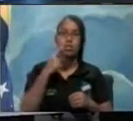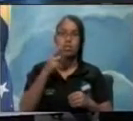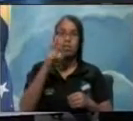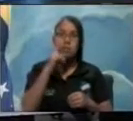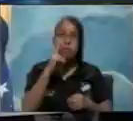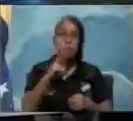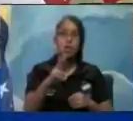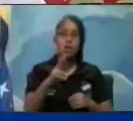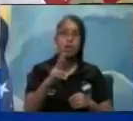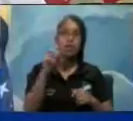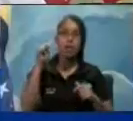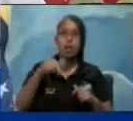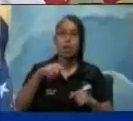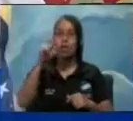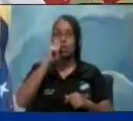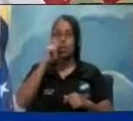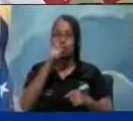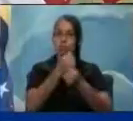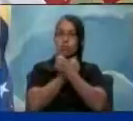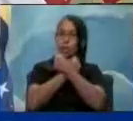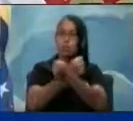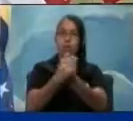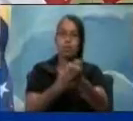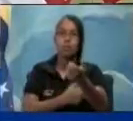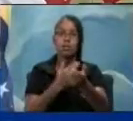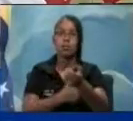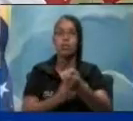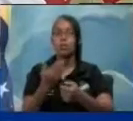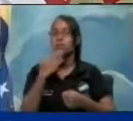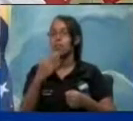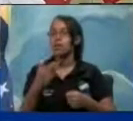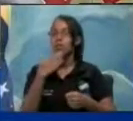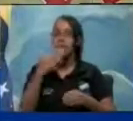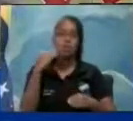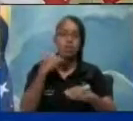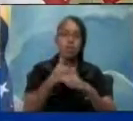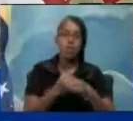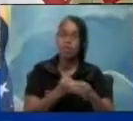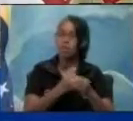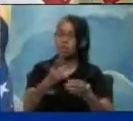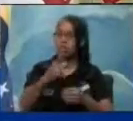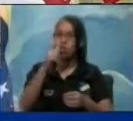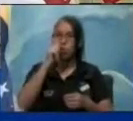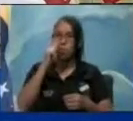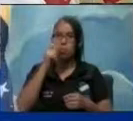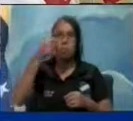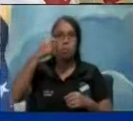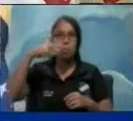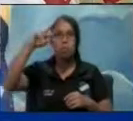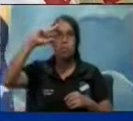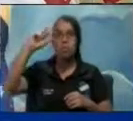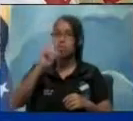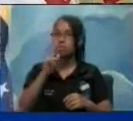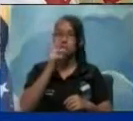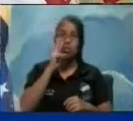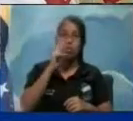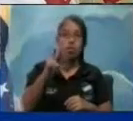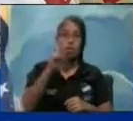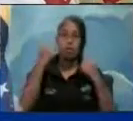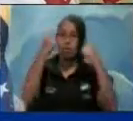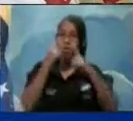¡Míranos! Este hombre, amados hermanos, pedía como un zángano. Usted sabe que el zángano no le ve los ojos